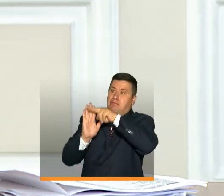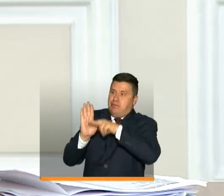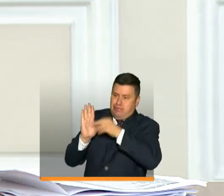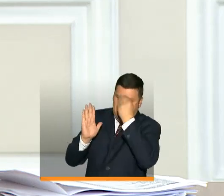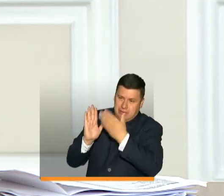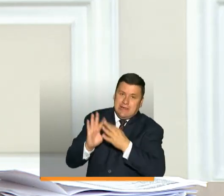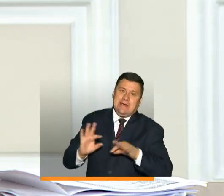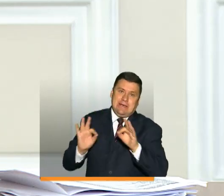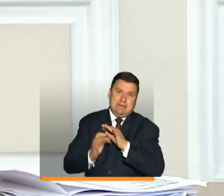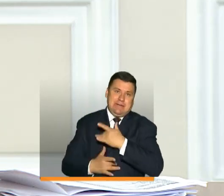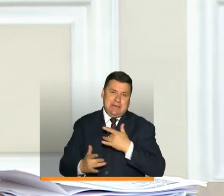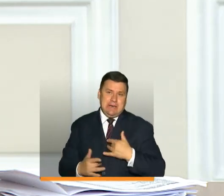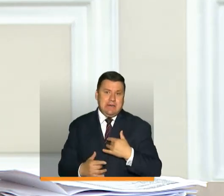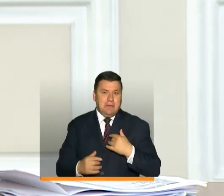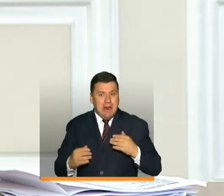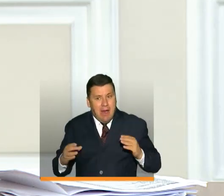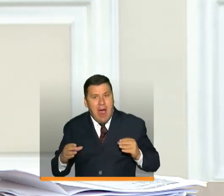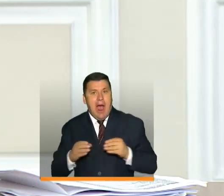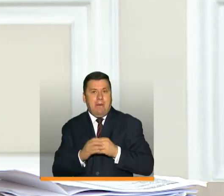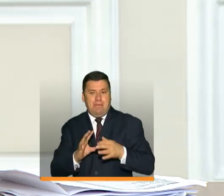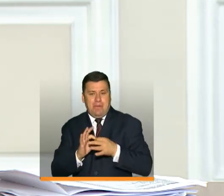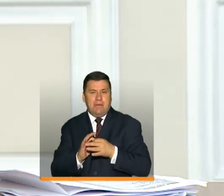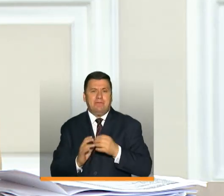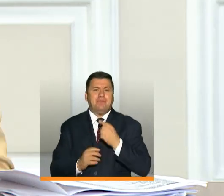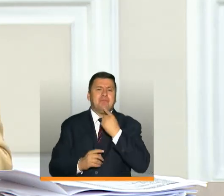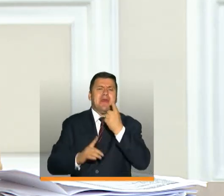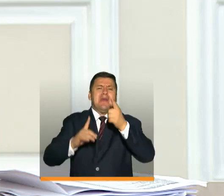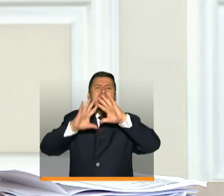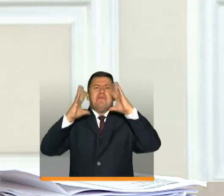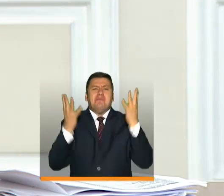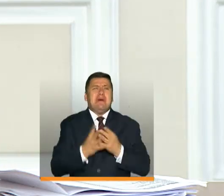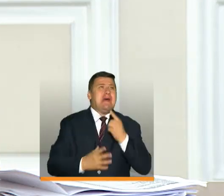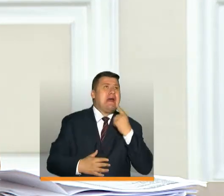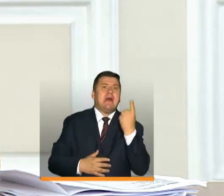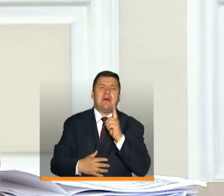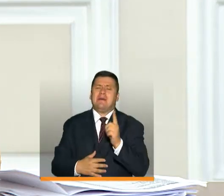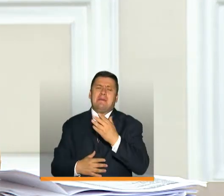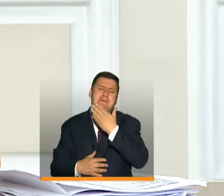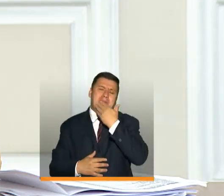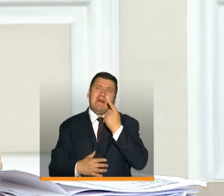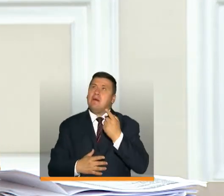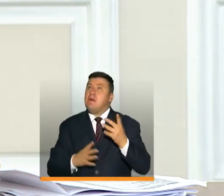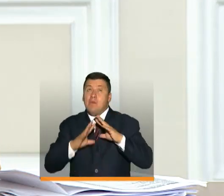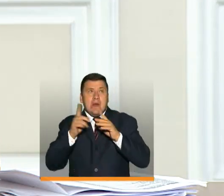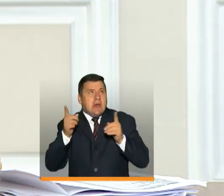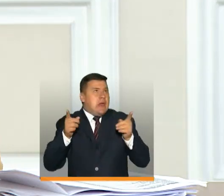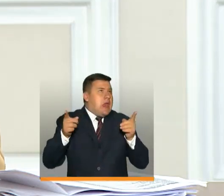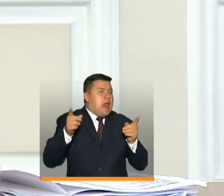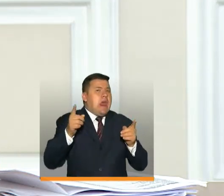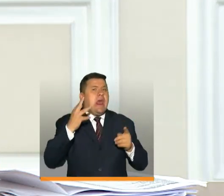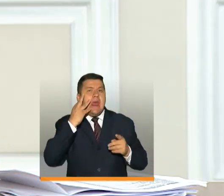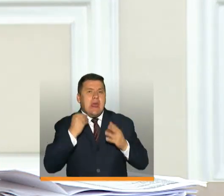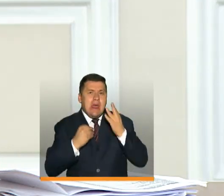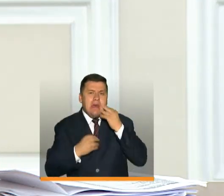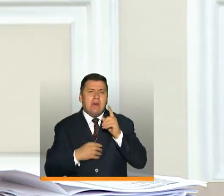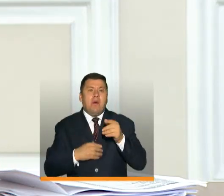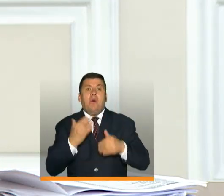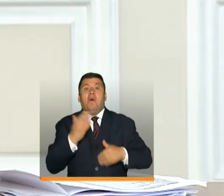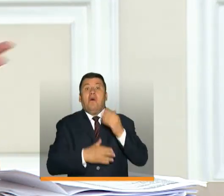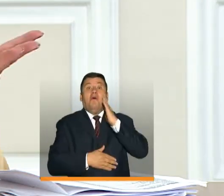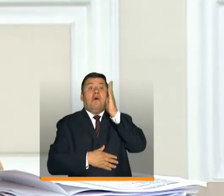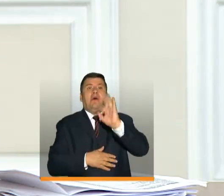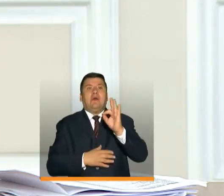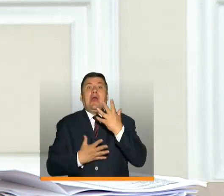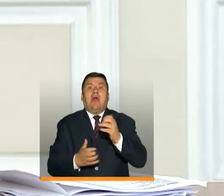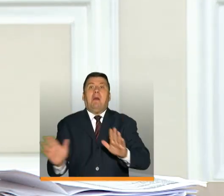bien importante, presidente, que se está discutiendo en el mundo entero, y es evitar de pronto nuevos cierres en el